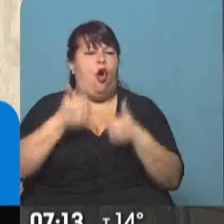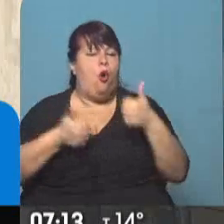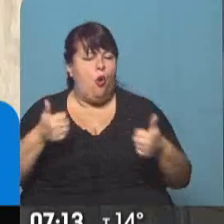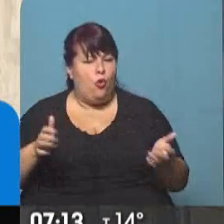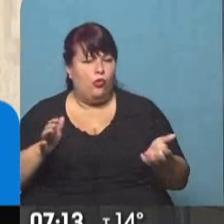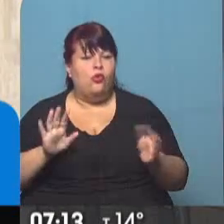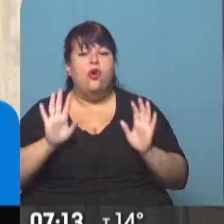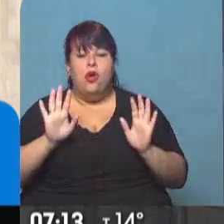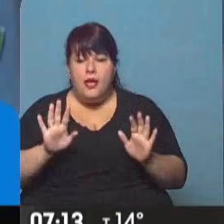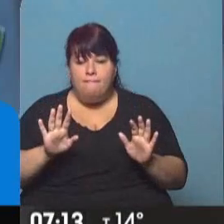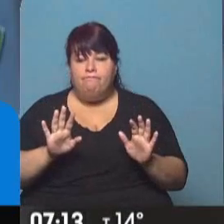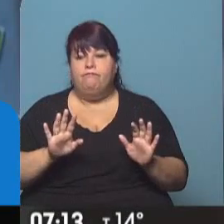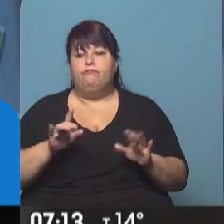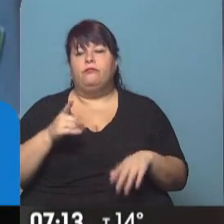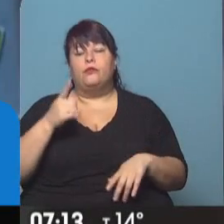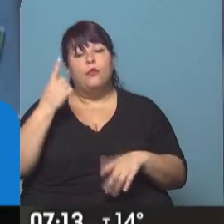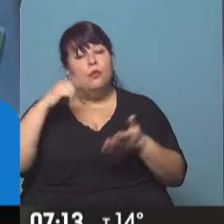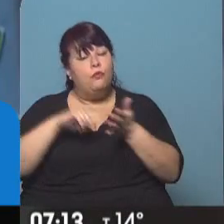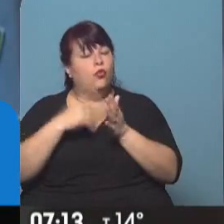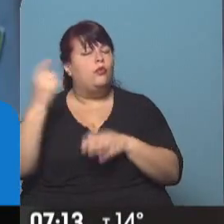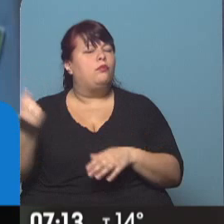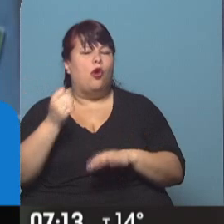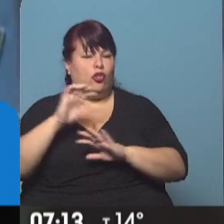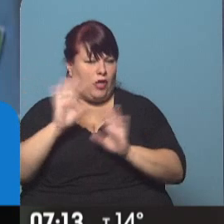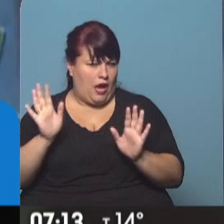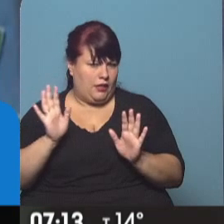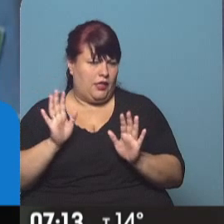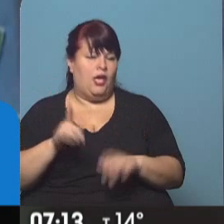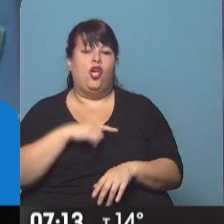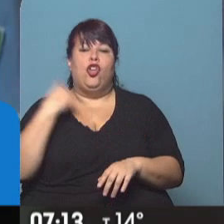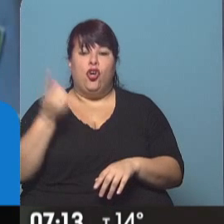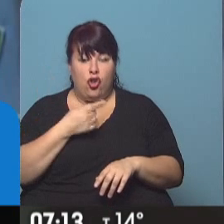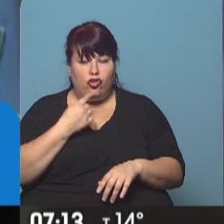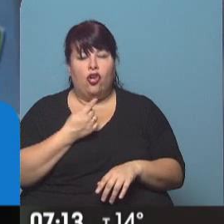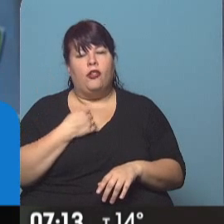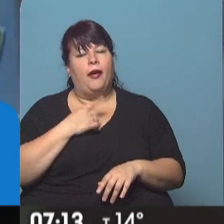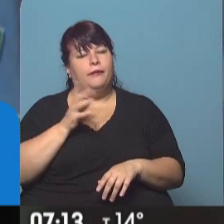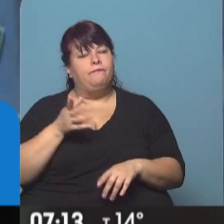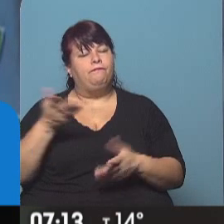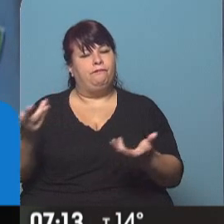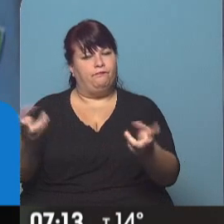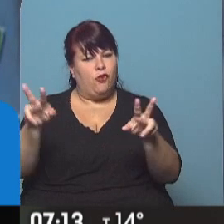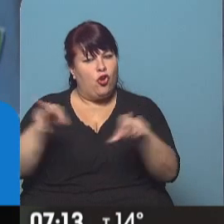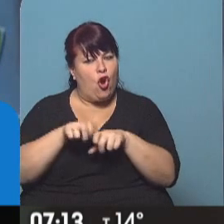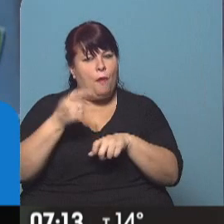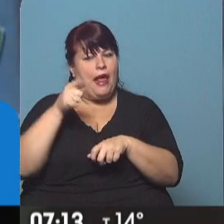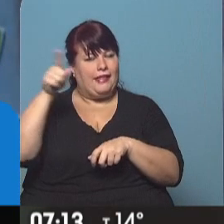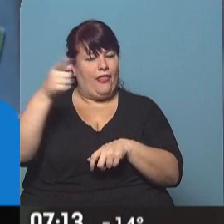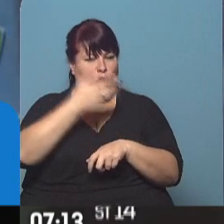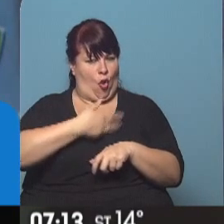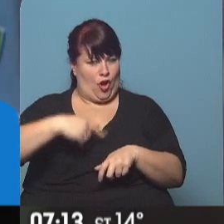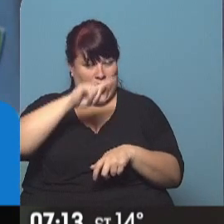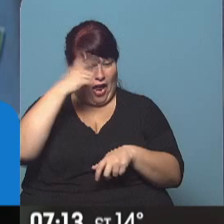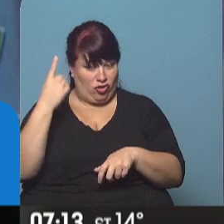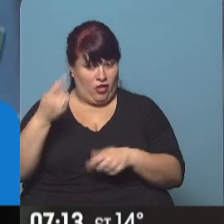mira hay un tema que es central no nosotros habíamos percibido unos fondos de nación